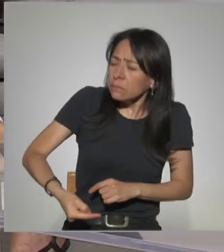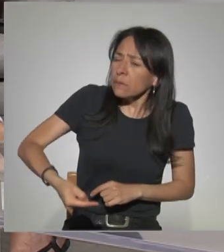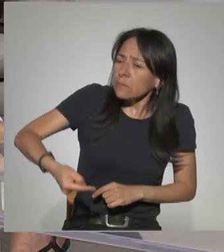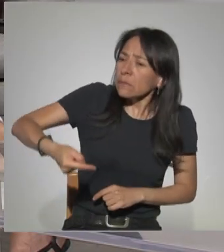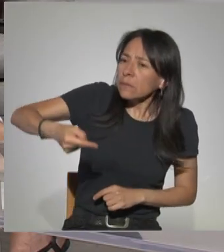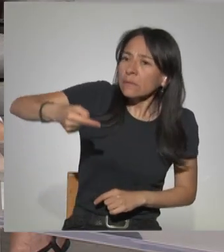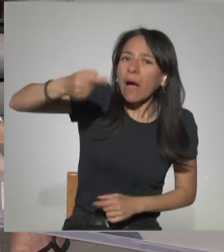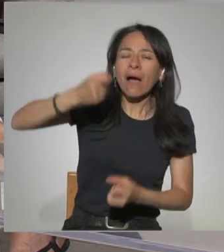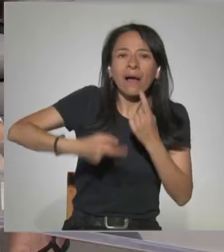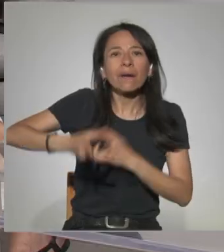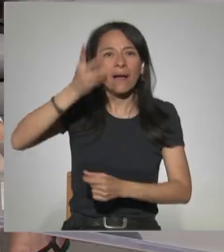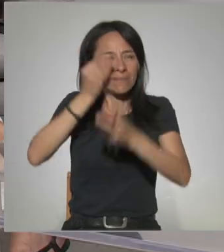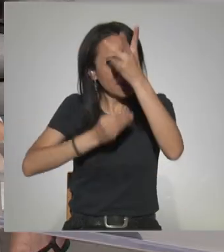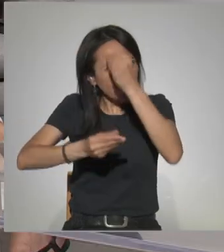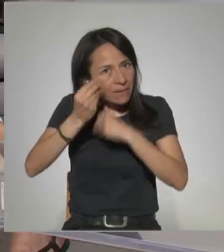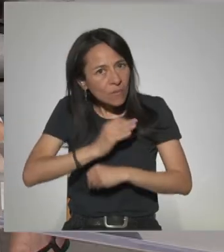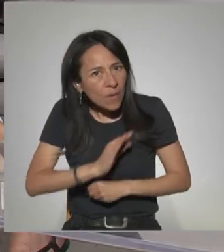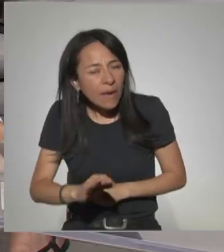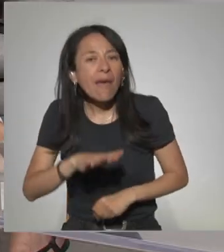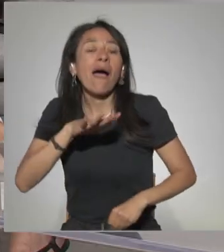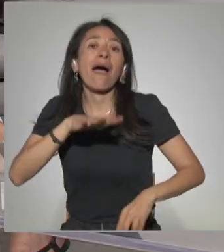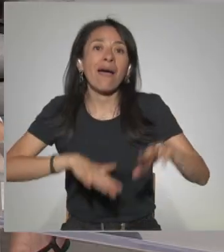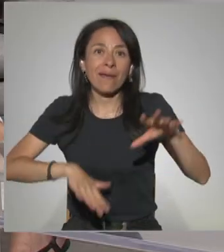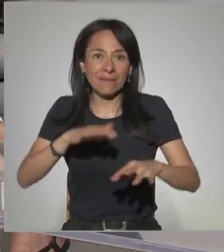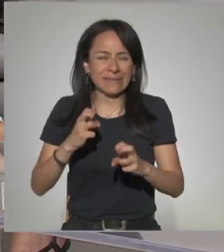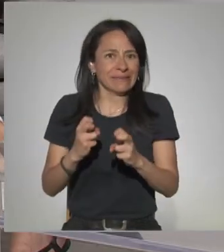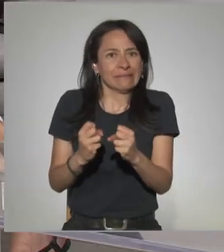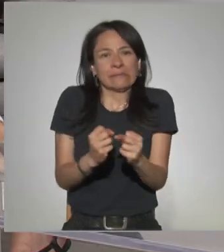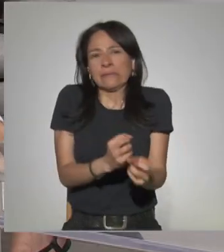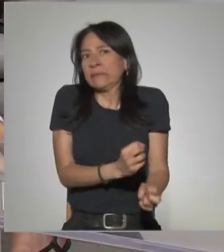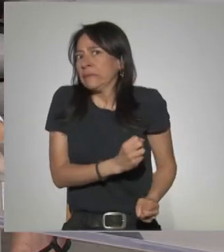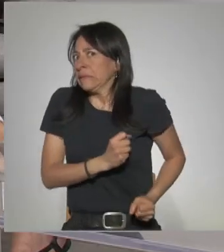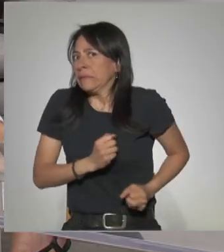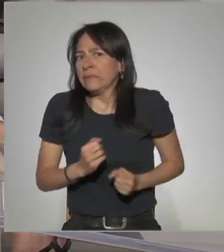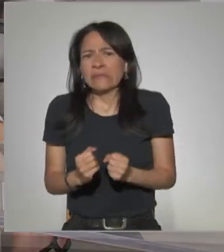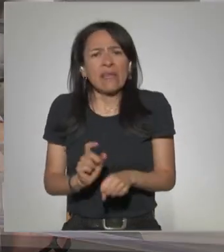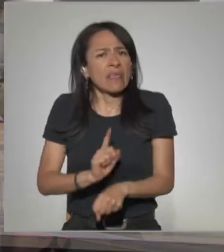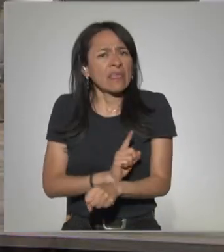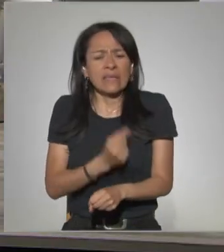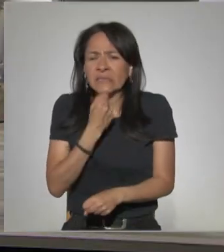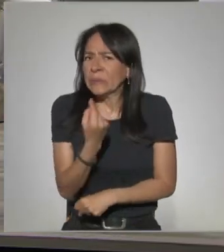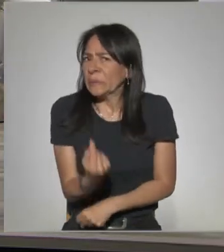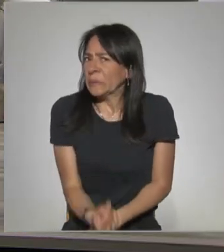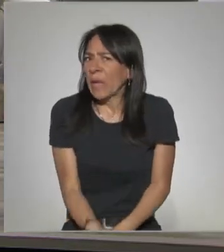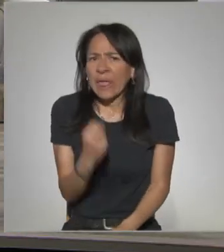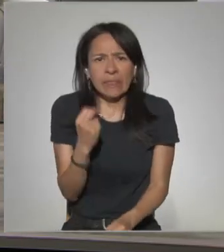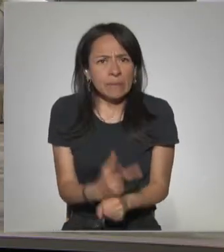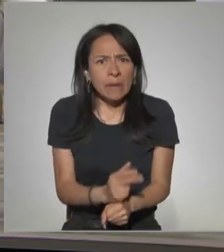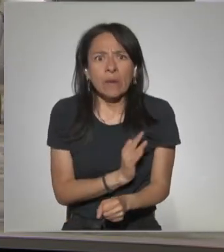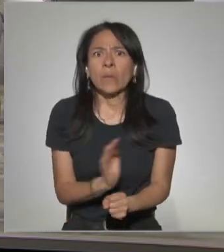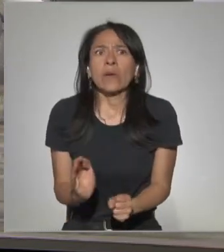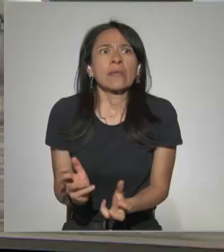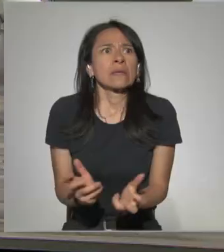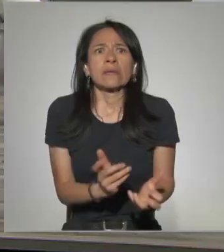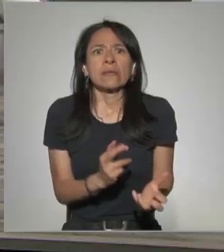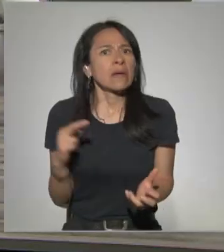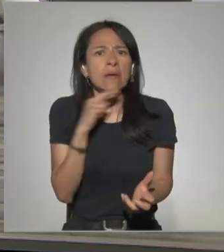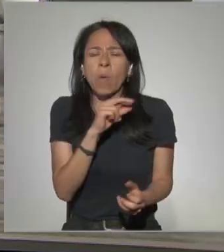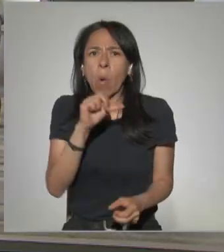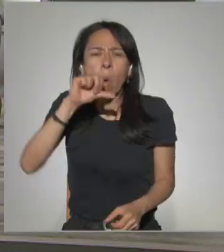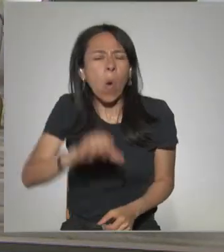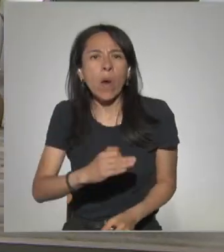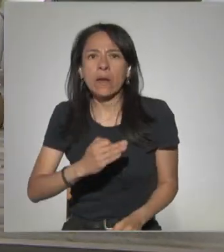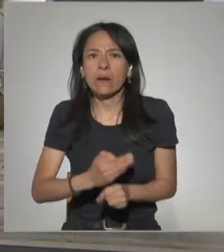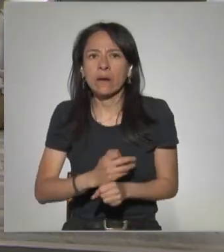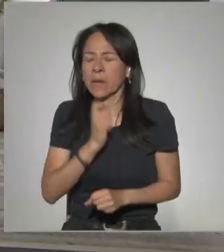podemos hipersensibilizarnos al estrés, por ejemplo, a situaciones desde muy pequeñitos, ¿no? Y entonces puedes tener una hiperreactividad, ¿no?